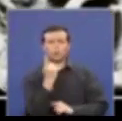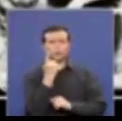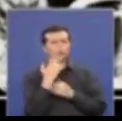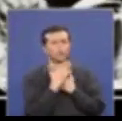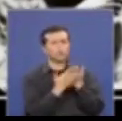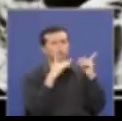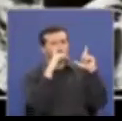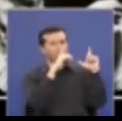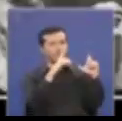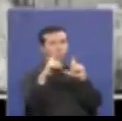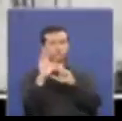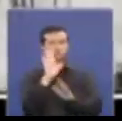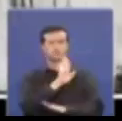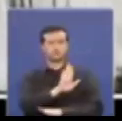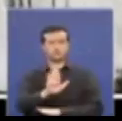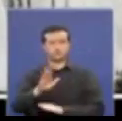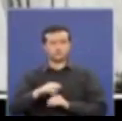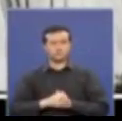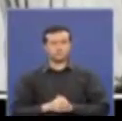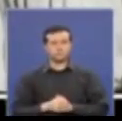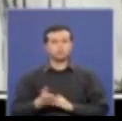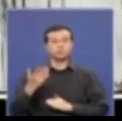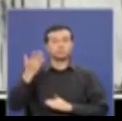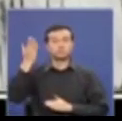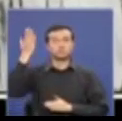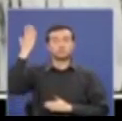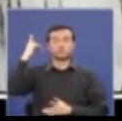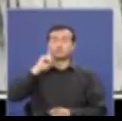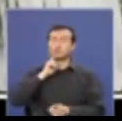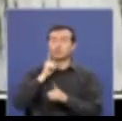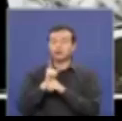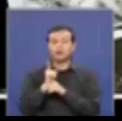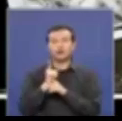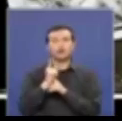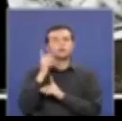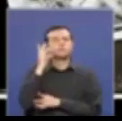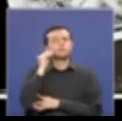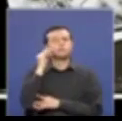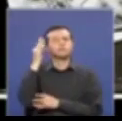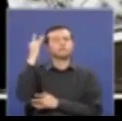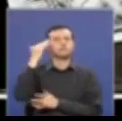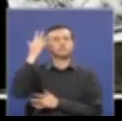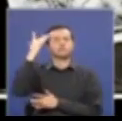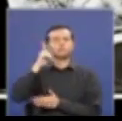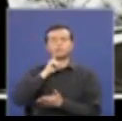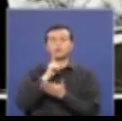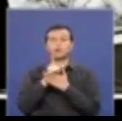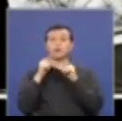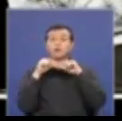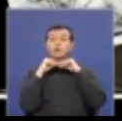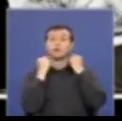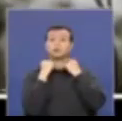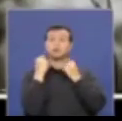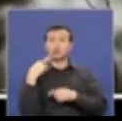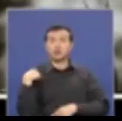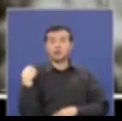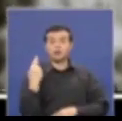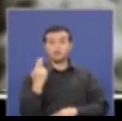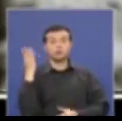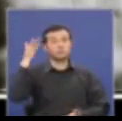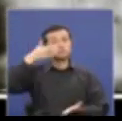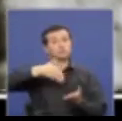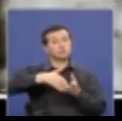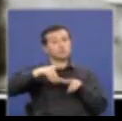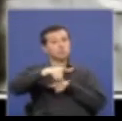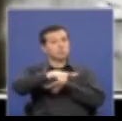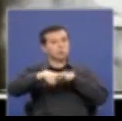irreemplazables. Cubren un vacío documental de nuestra historia, cuando las misiones religiosas salesianas realizaron